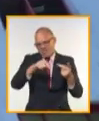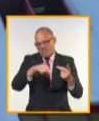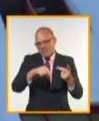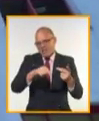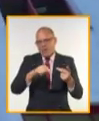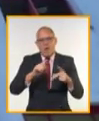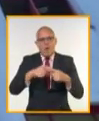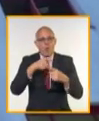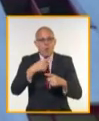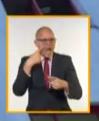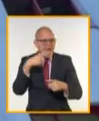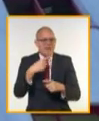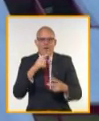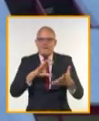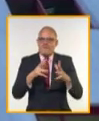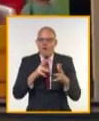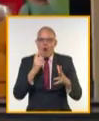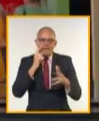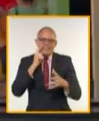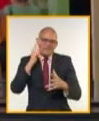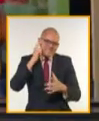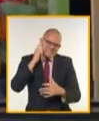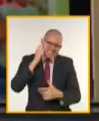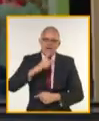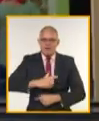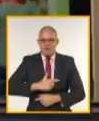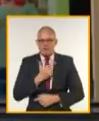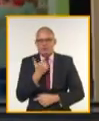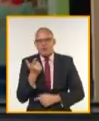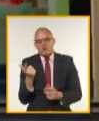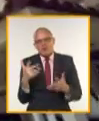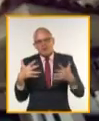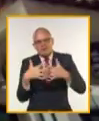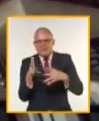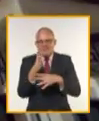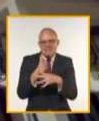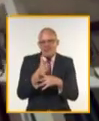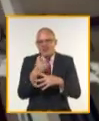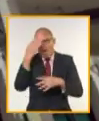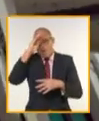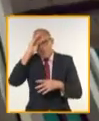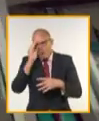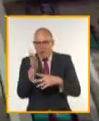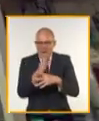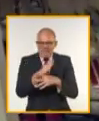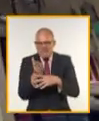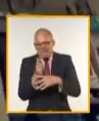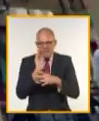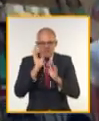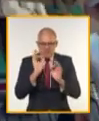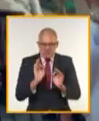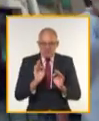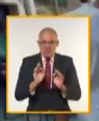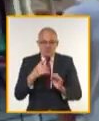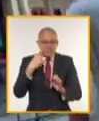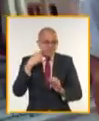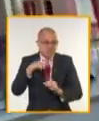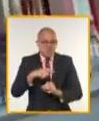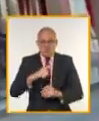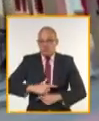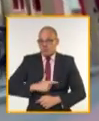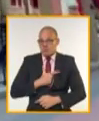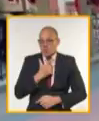profunda cubanía. En la actualidad, constituye un símbolo perdurable de cómo dos culturas aparentemente distantes